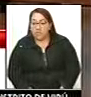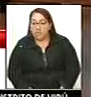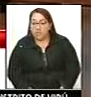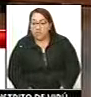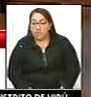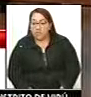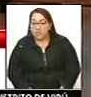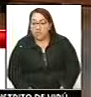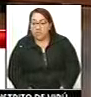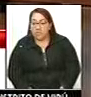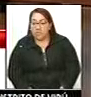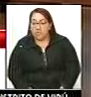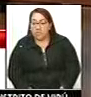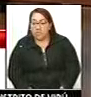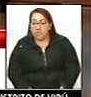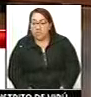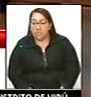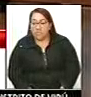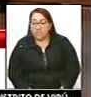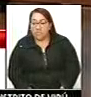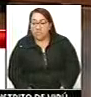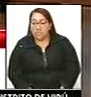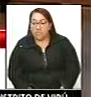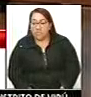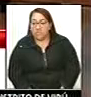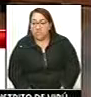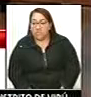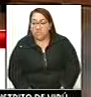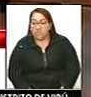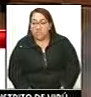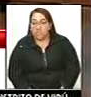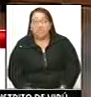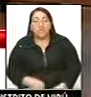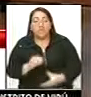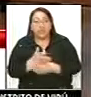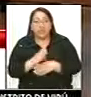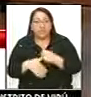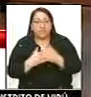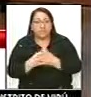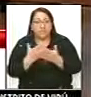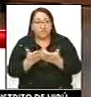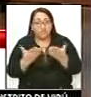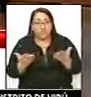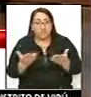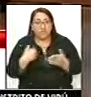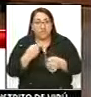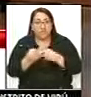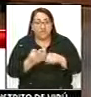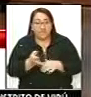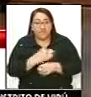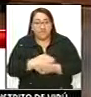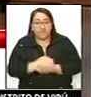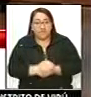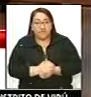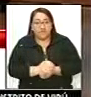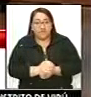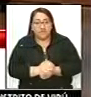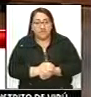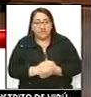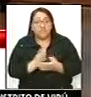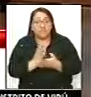Al gobierno. Bueno, continúo. Entre estas razones, decía de que los colegios no